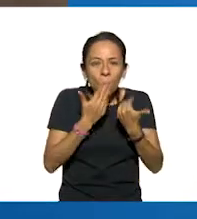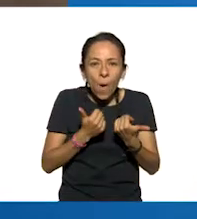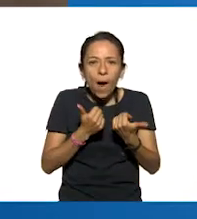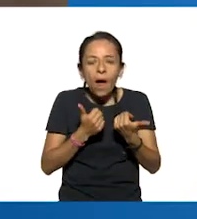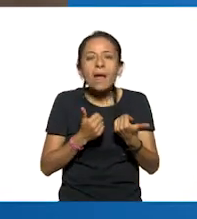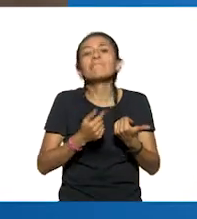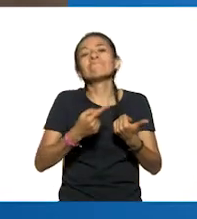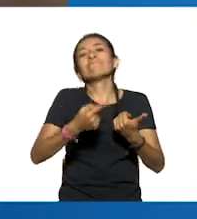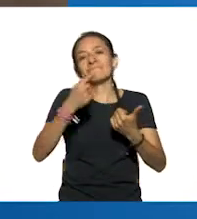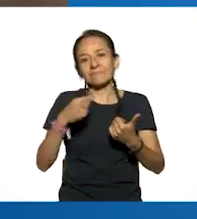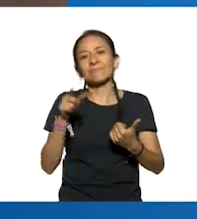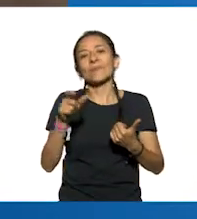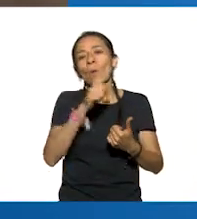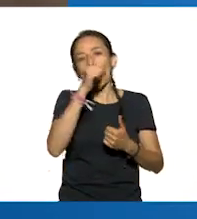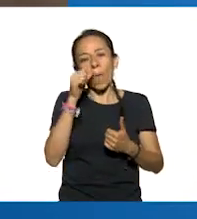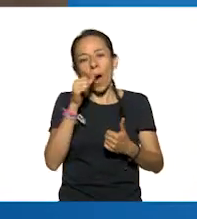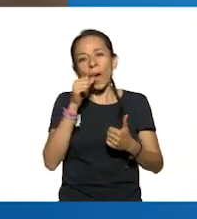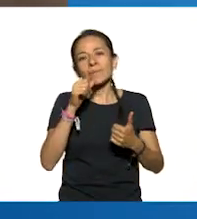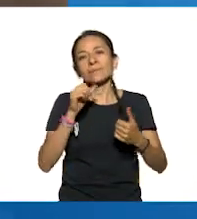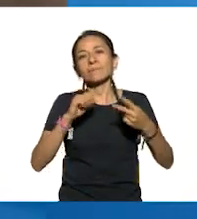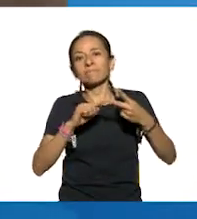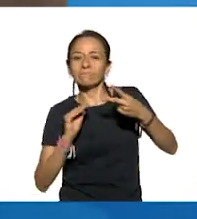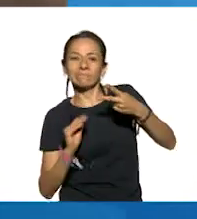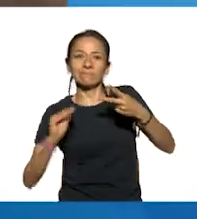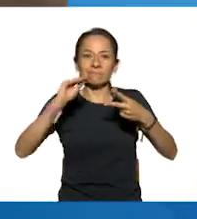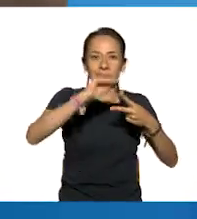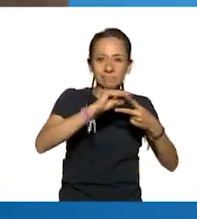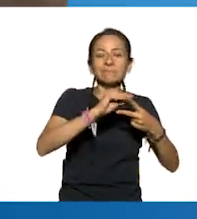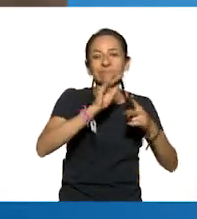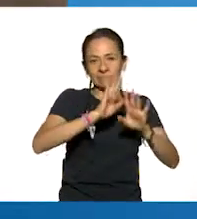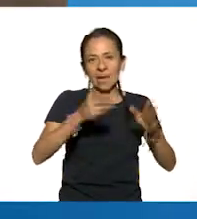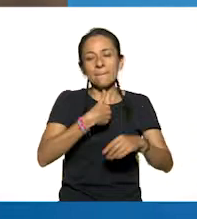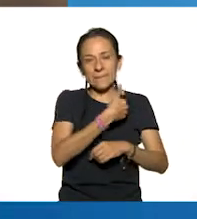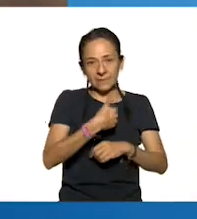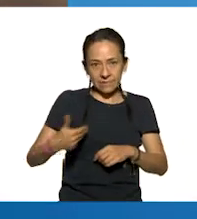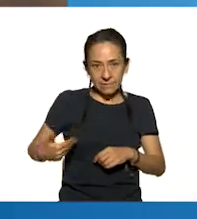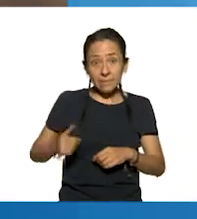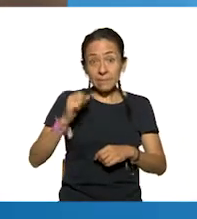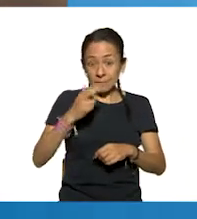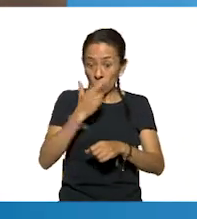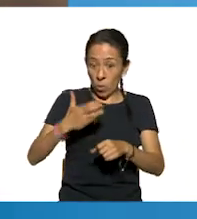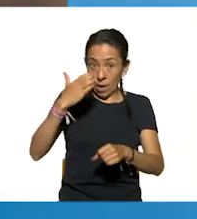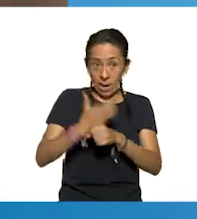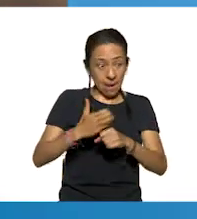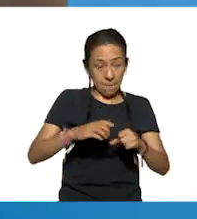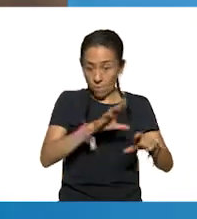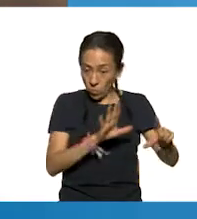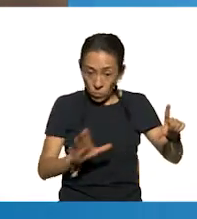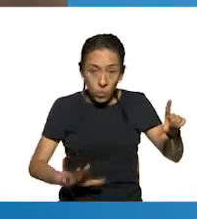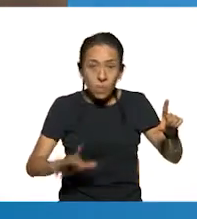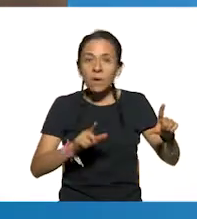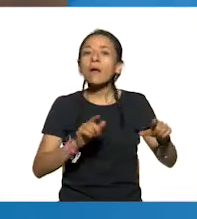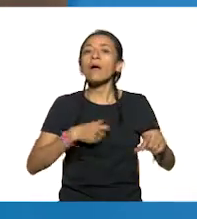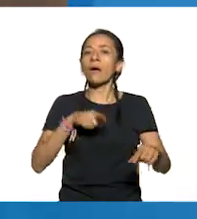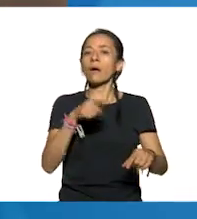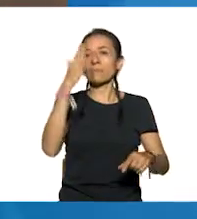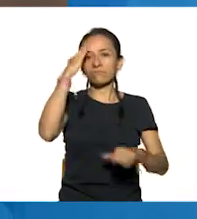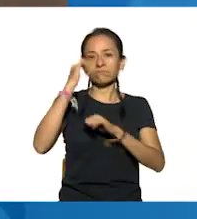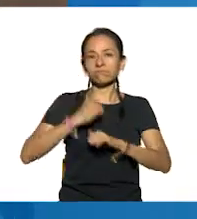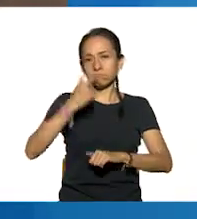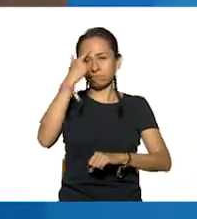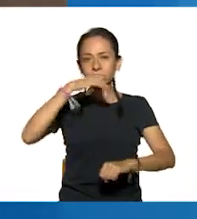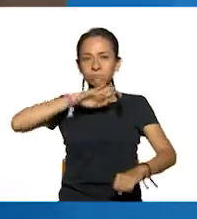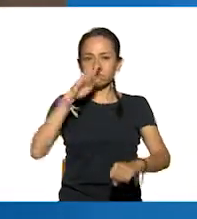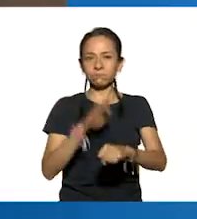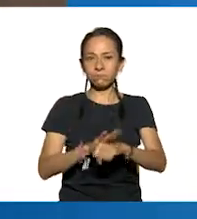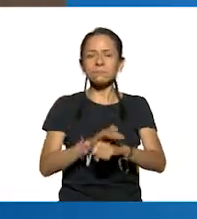de presidente y entonces se vuelve el defensor de la República. Él asume